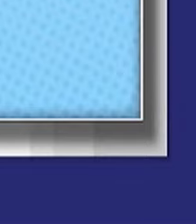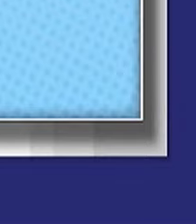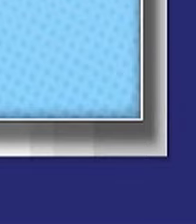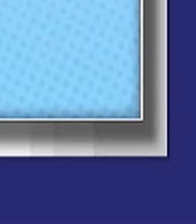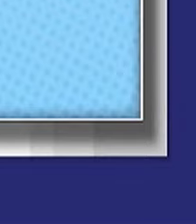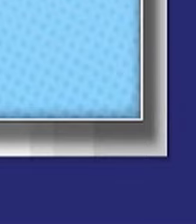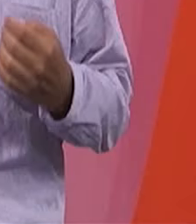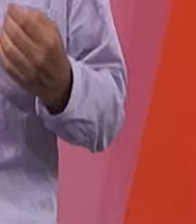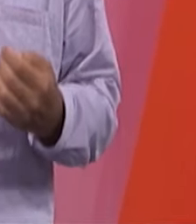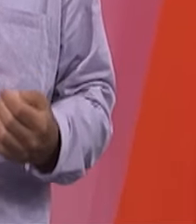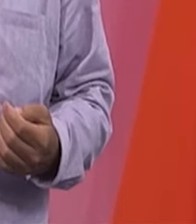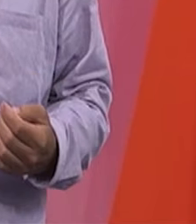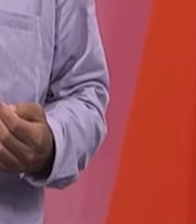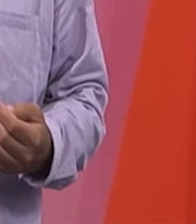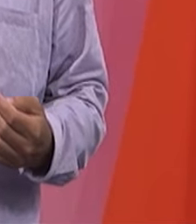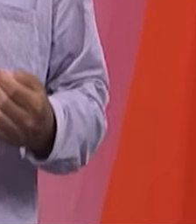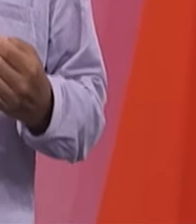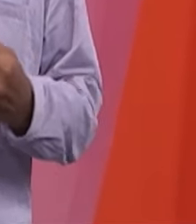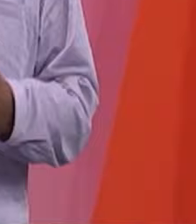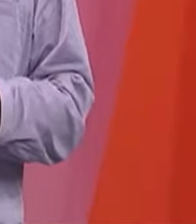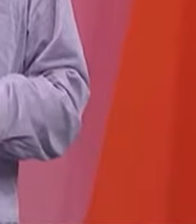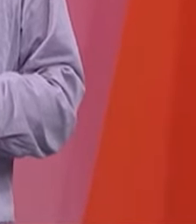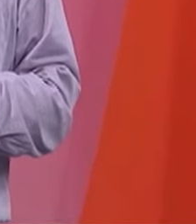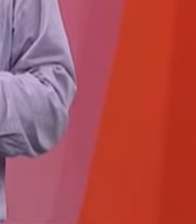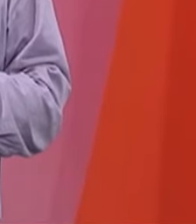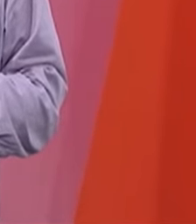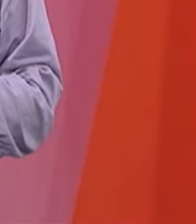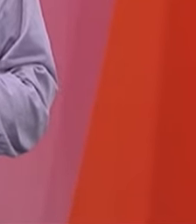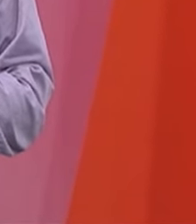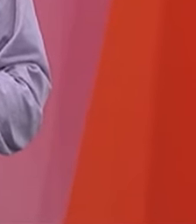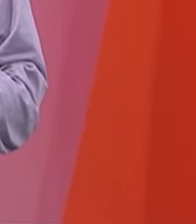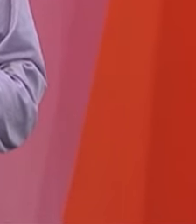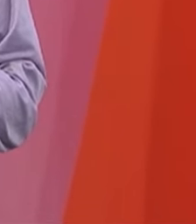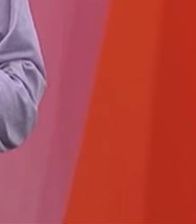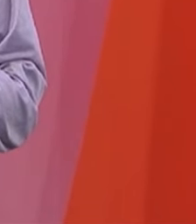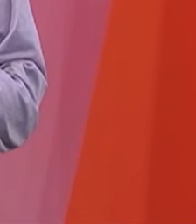responsabilidad. Tenemos que ser responsables. Tenemos que